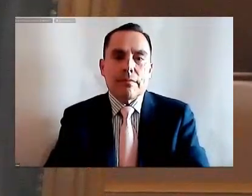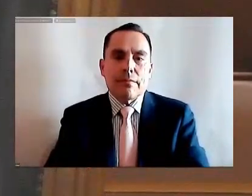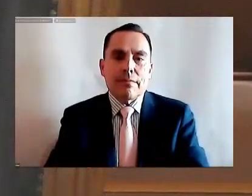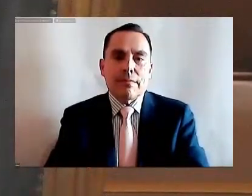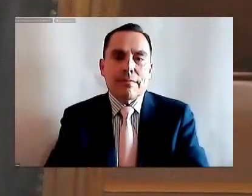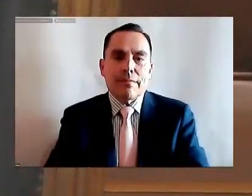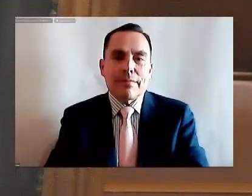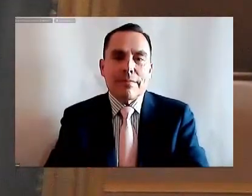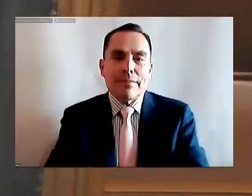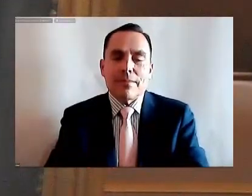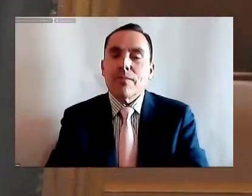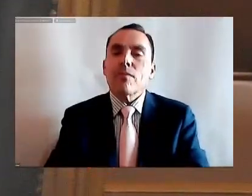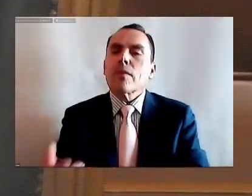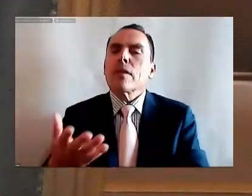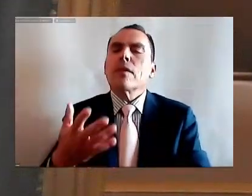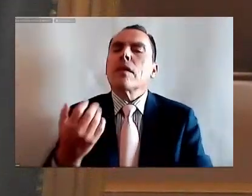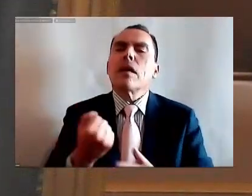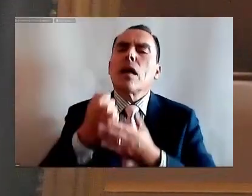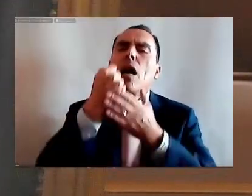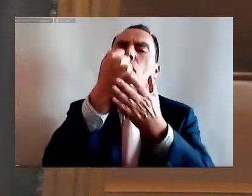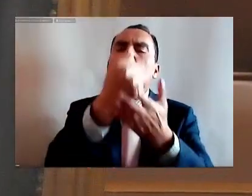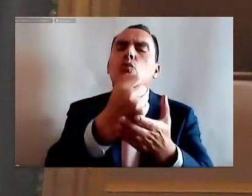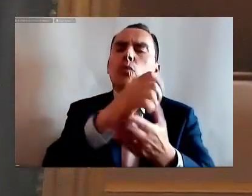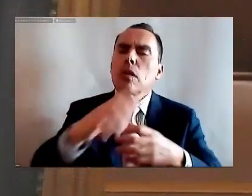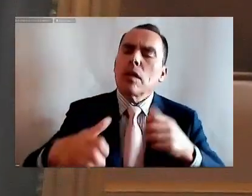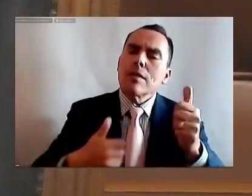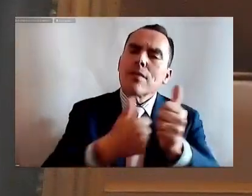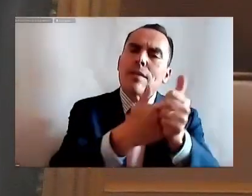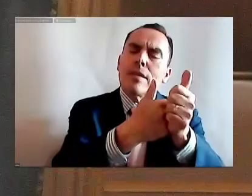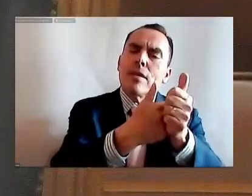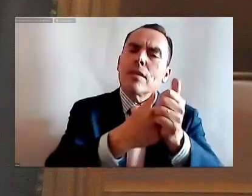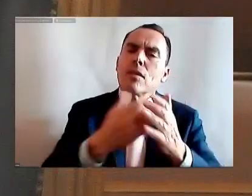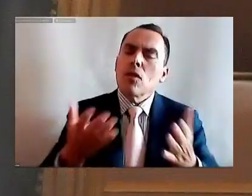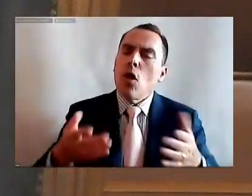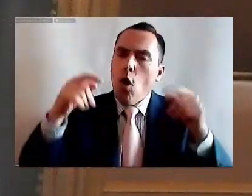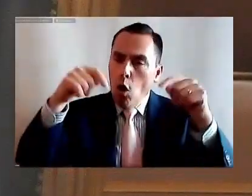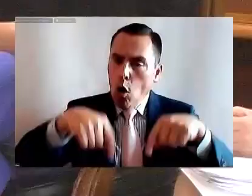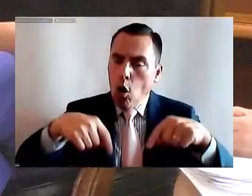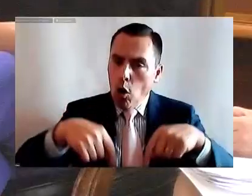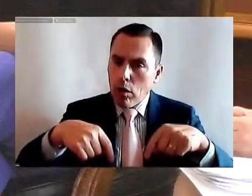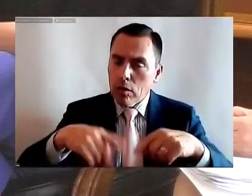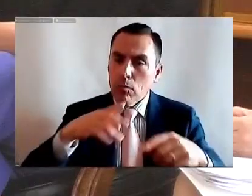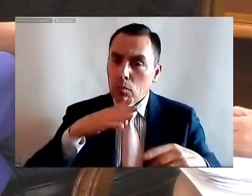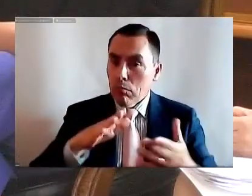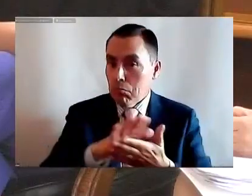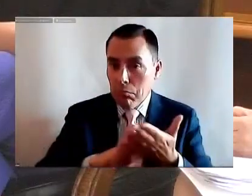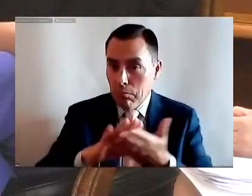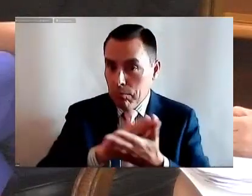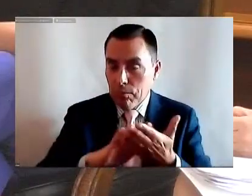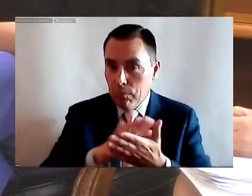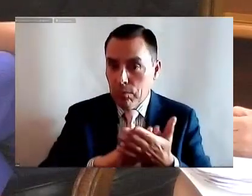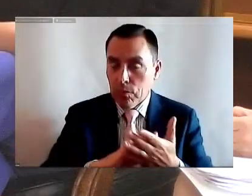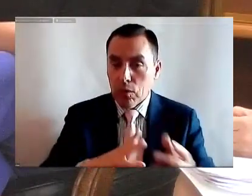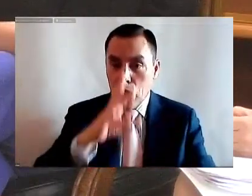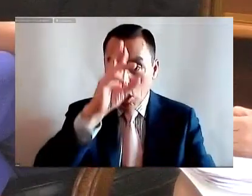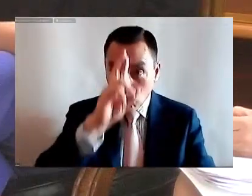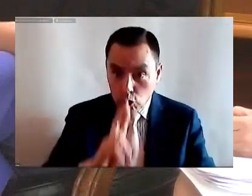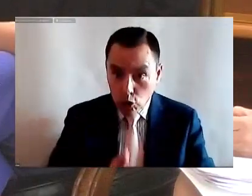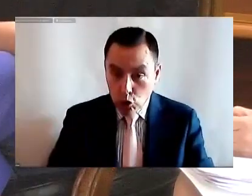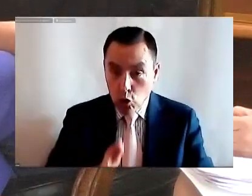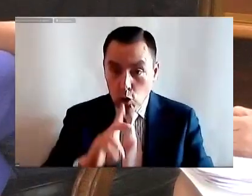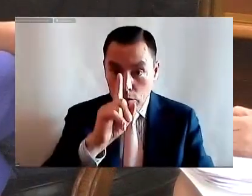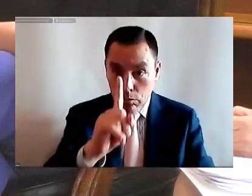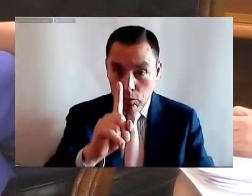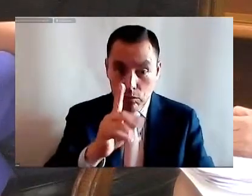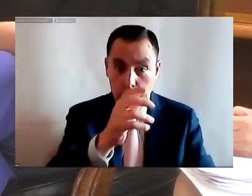¿Qué tanto ayuda a reforzar la división de roles en la familia, la regulación de un postnatal